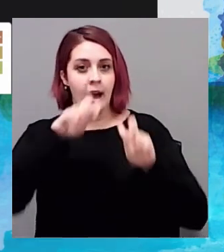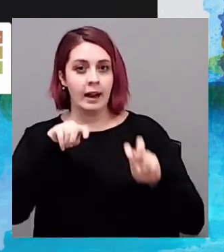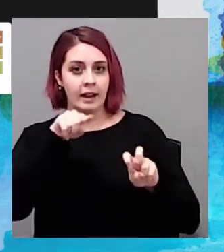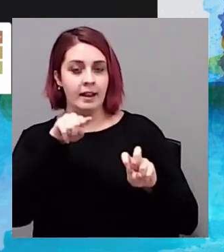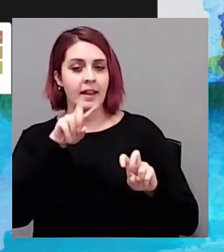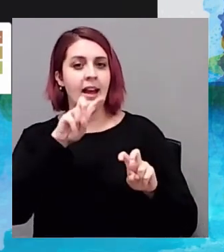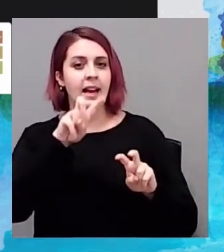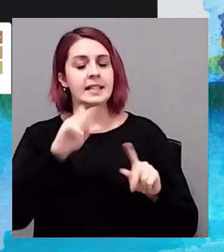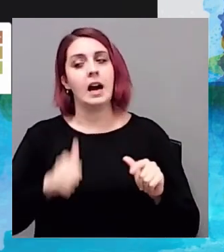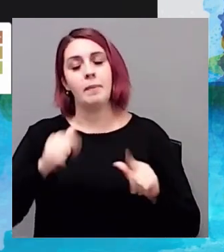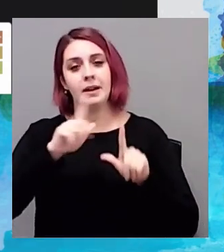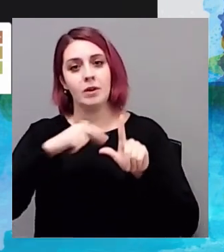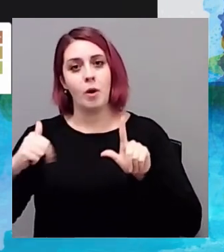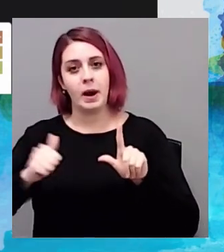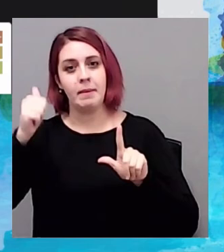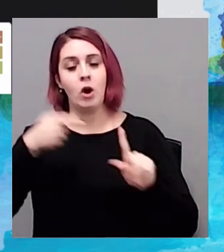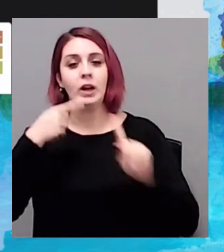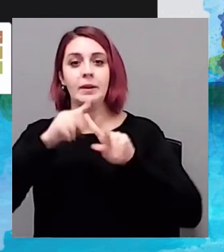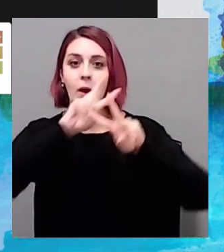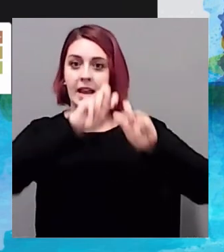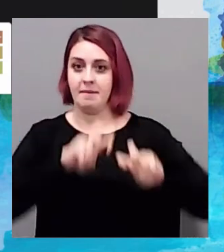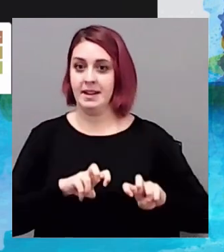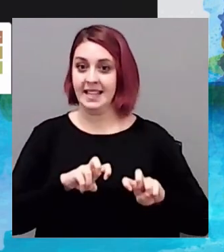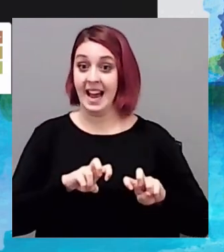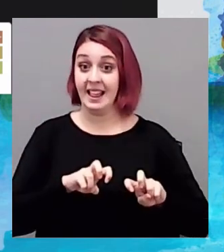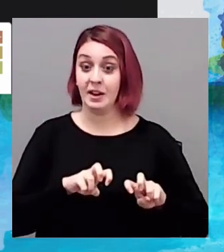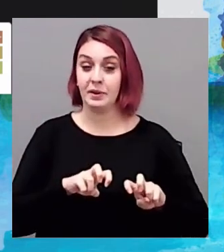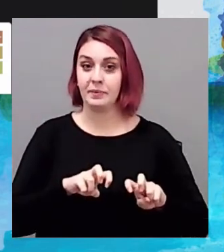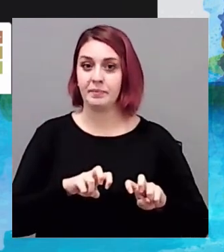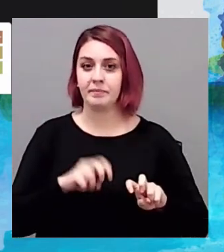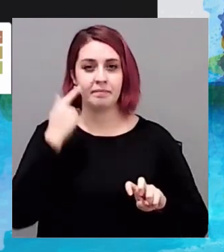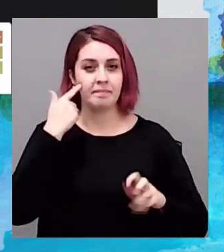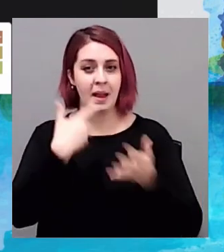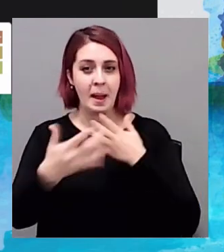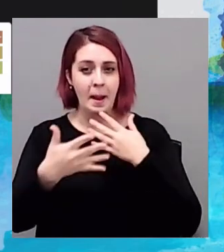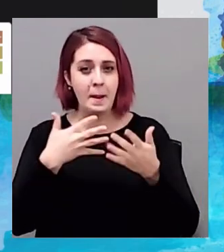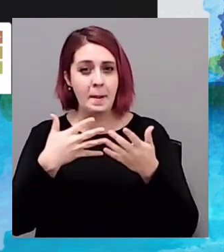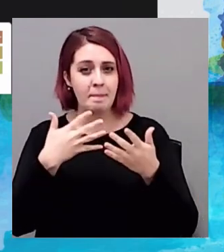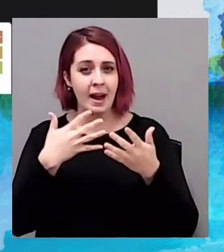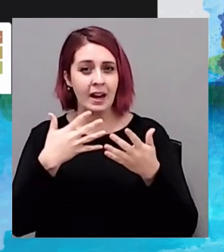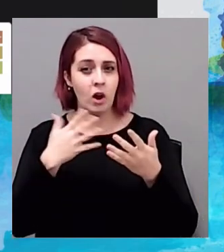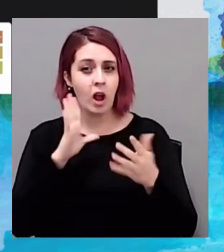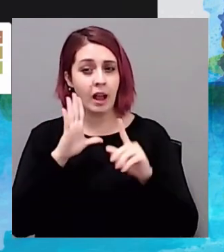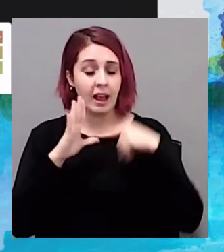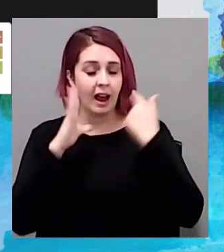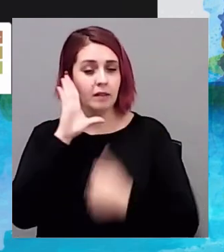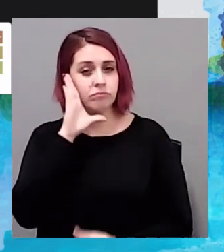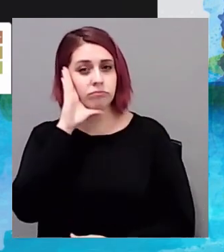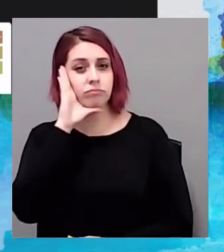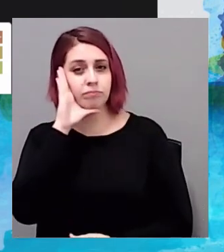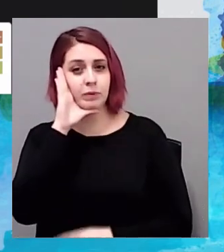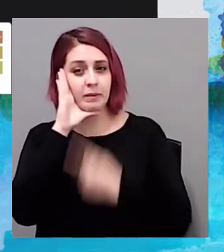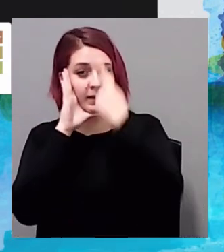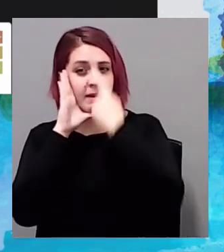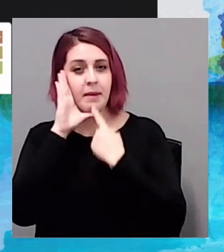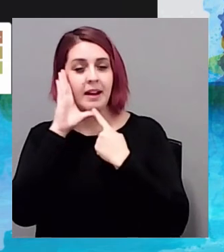más para mi investigación, y veis la mano que tiene junto a la cara, que vemos en la imagen una